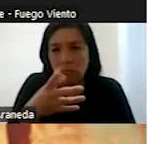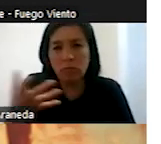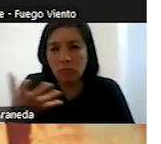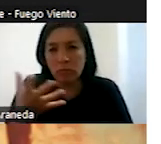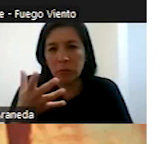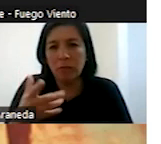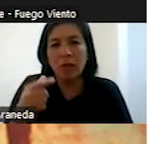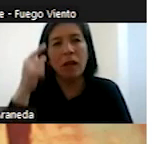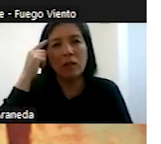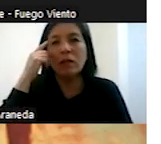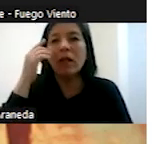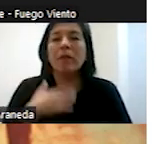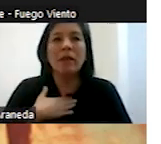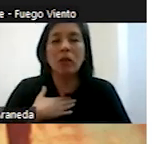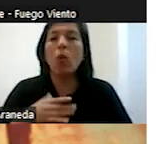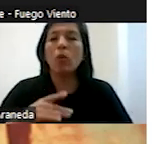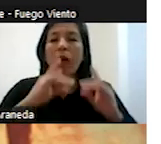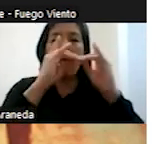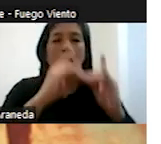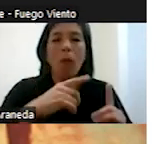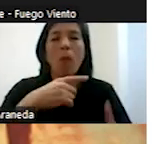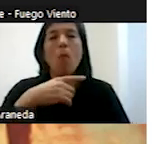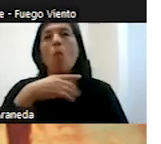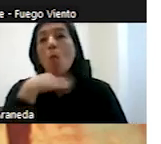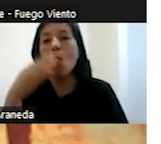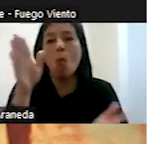en torno a la muerte y tienen una concepción